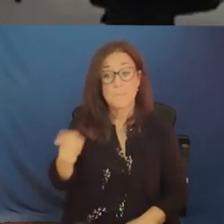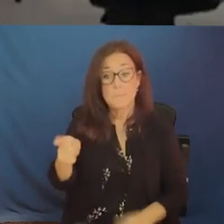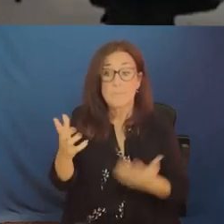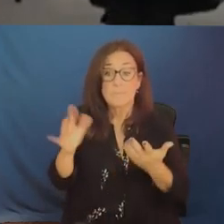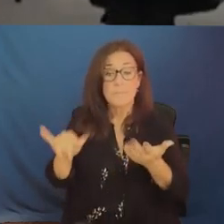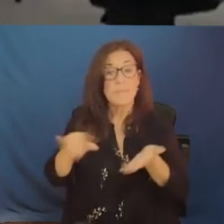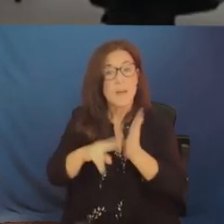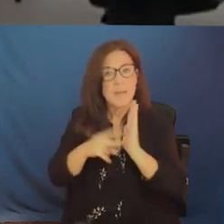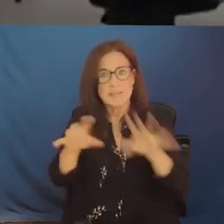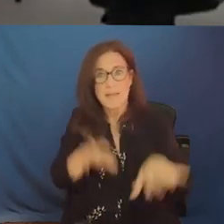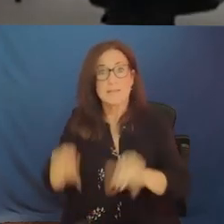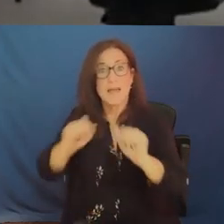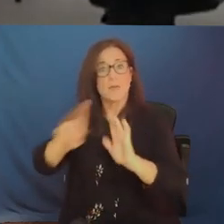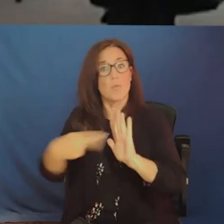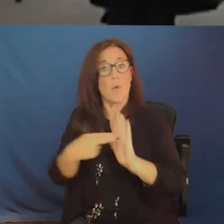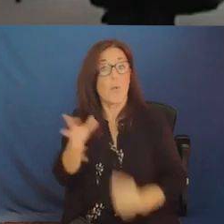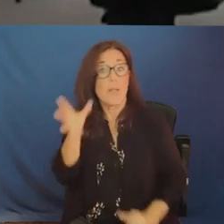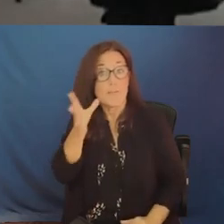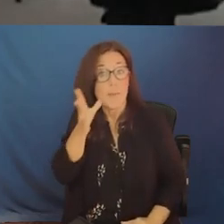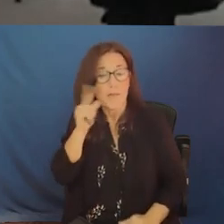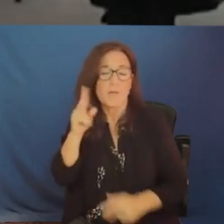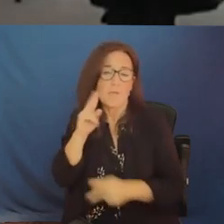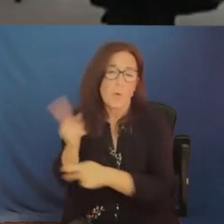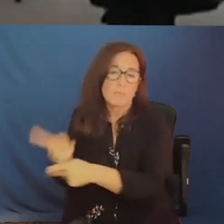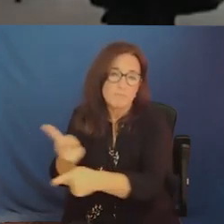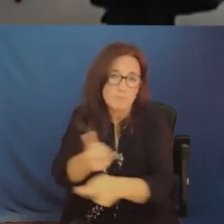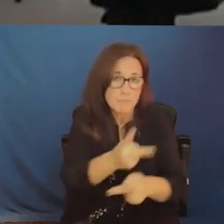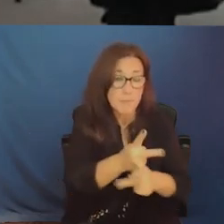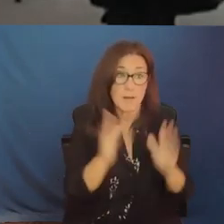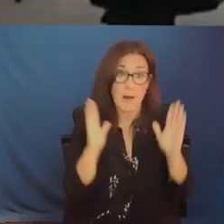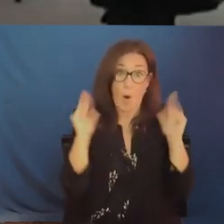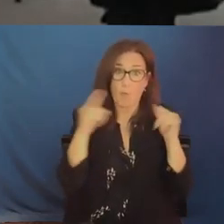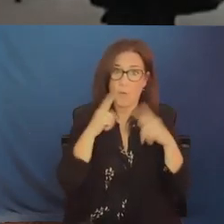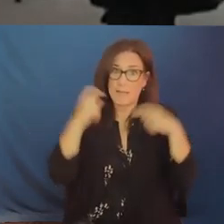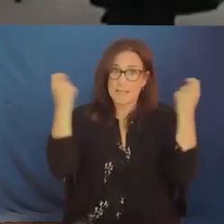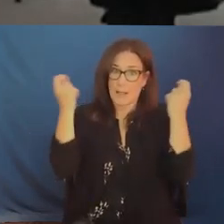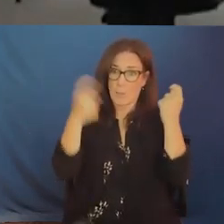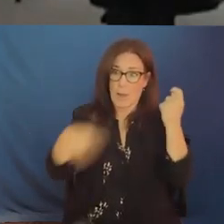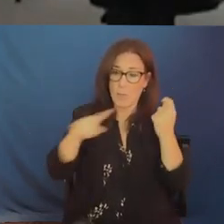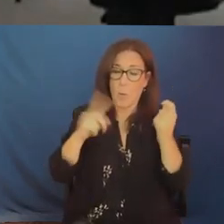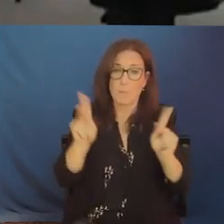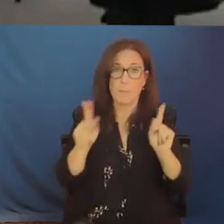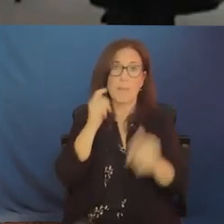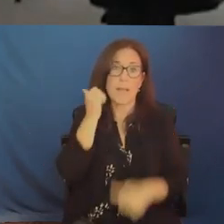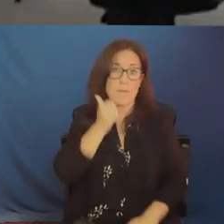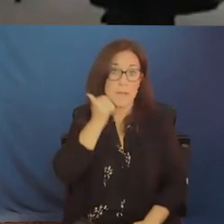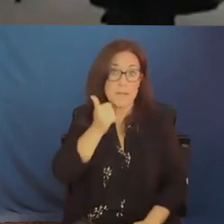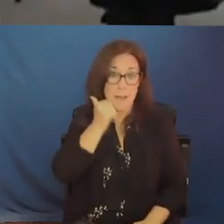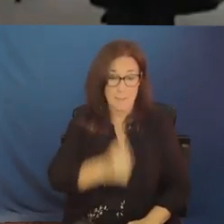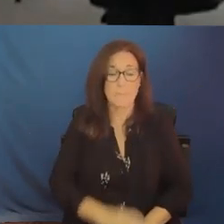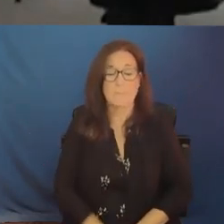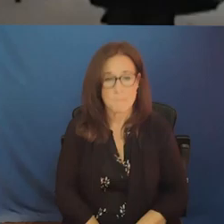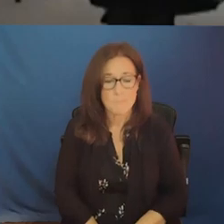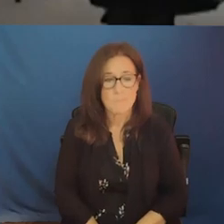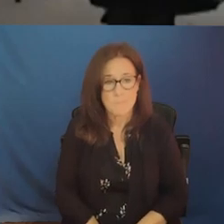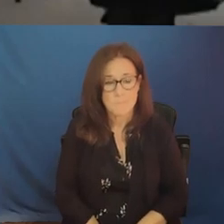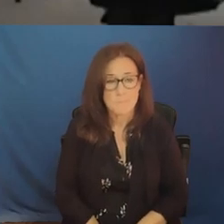con las personas a quienes cuidan celebremos los todos todos los días la reunión del día de hoy se siente como la primera